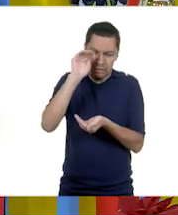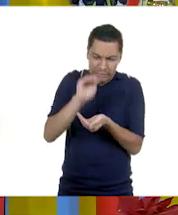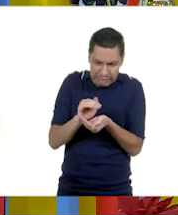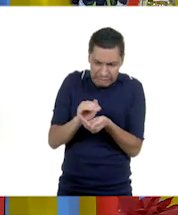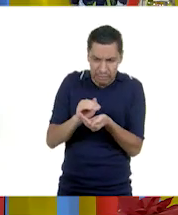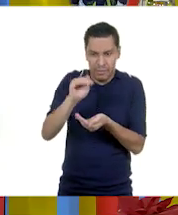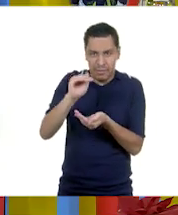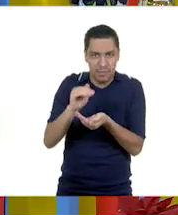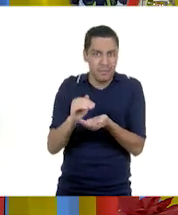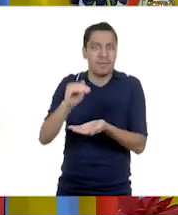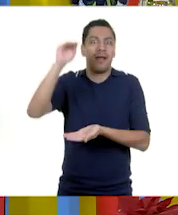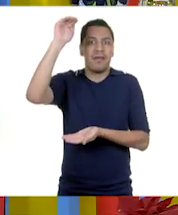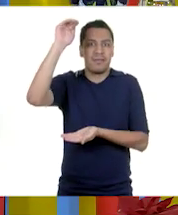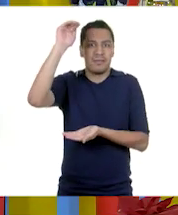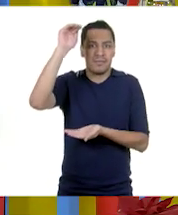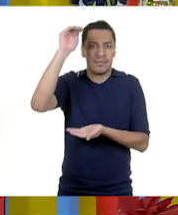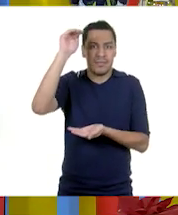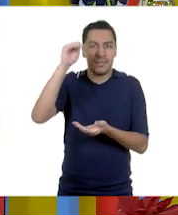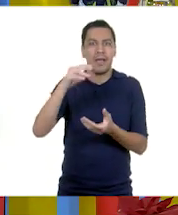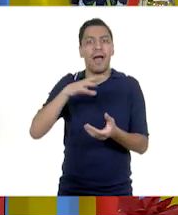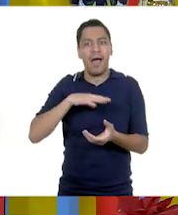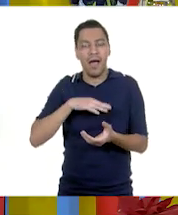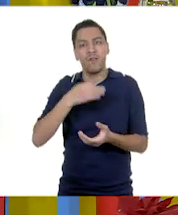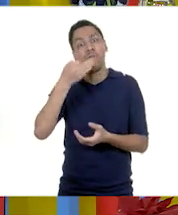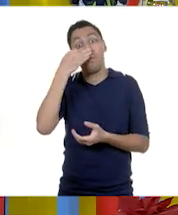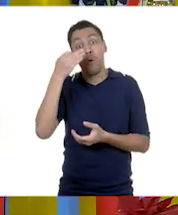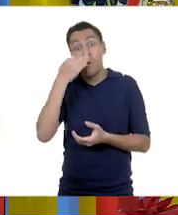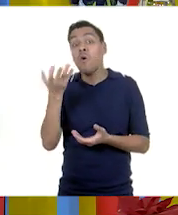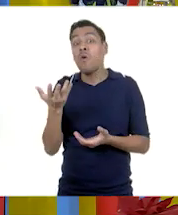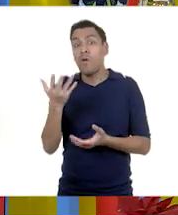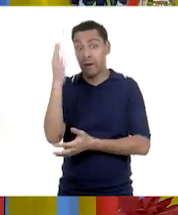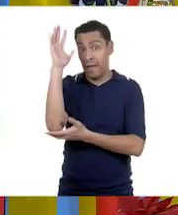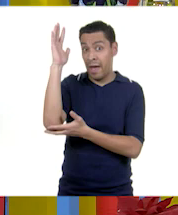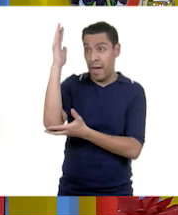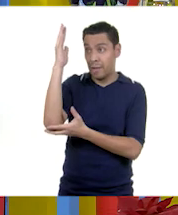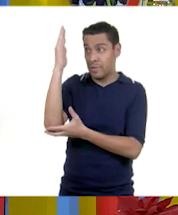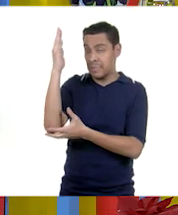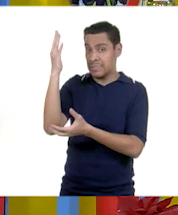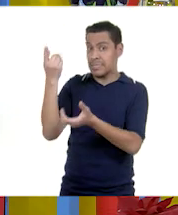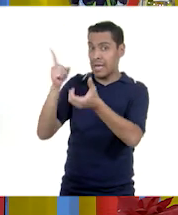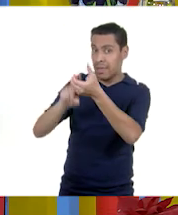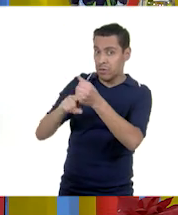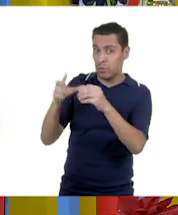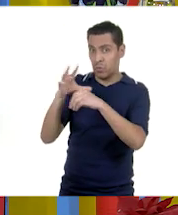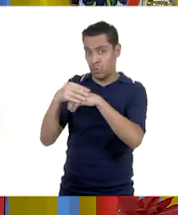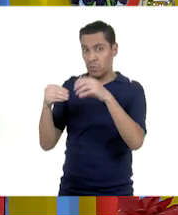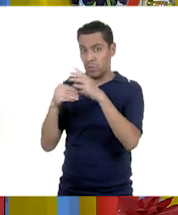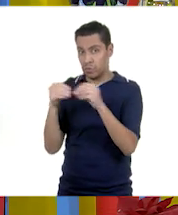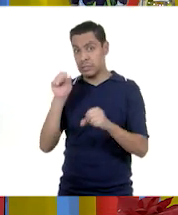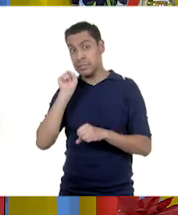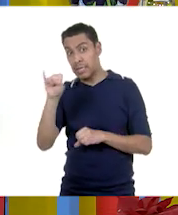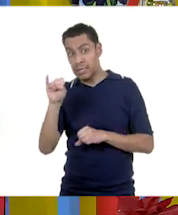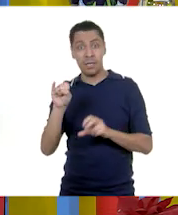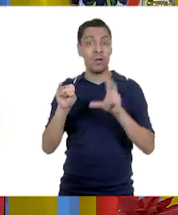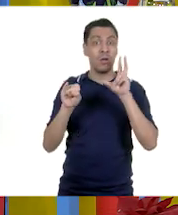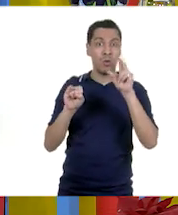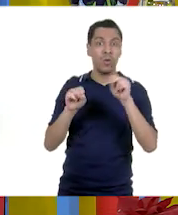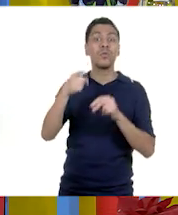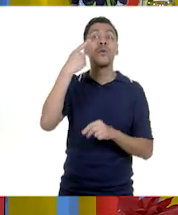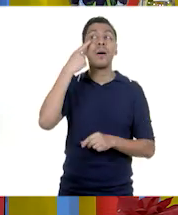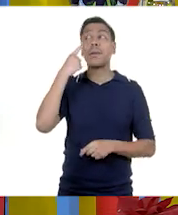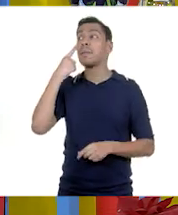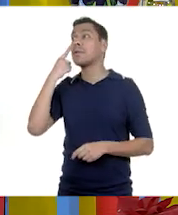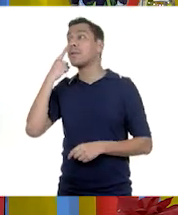cuáles son grandes. Muy bien. Cuáles tienen flores, cuáles no, qué árboles tienen fruto y así sucesivamente ir observando a